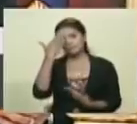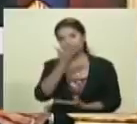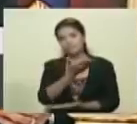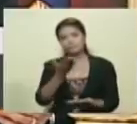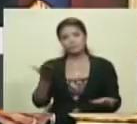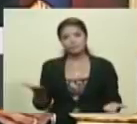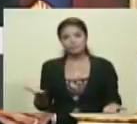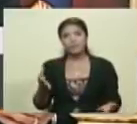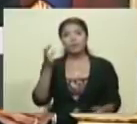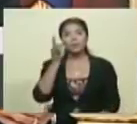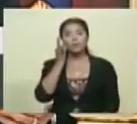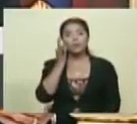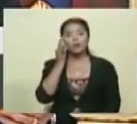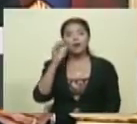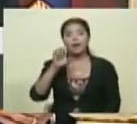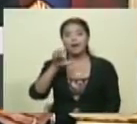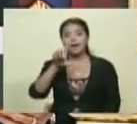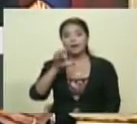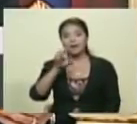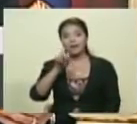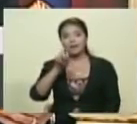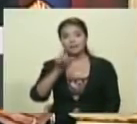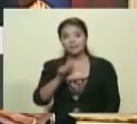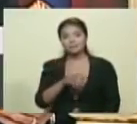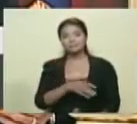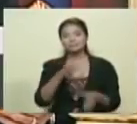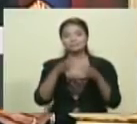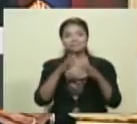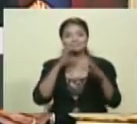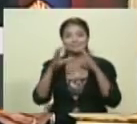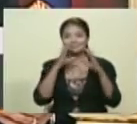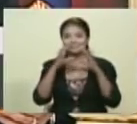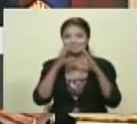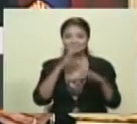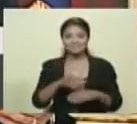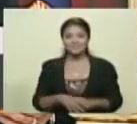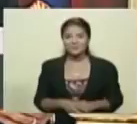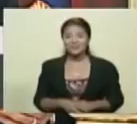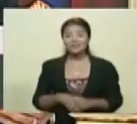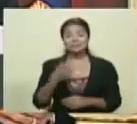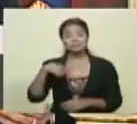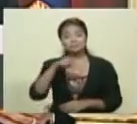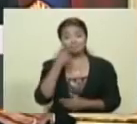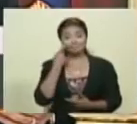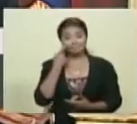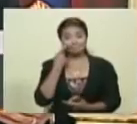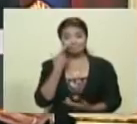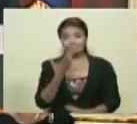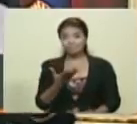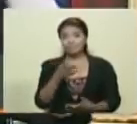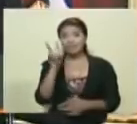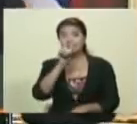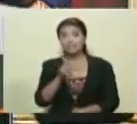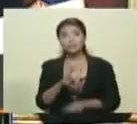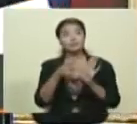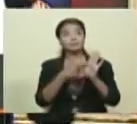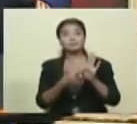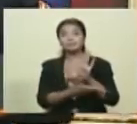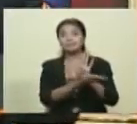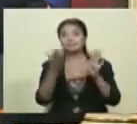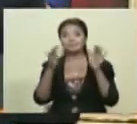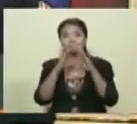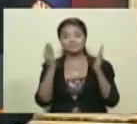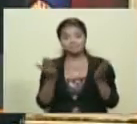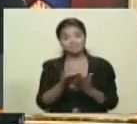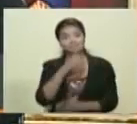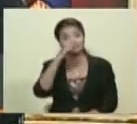Embajadora Elena Salcedo, junto a su equipo y medios de comunicación guatemaltecos, dan seguimiento a Venezuela, habla el mundo, Nicolás Maduro.